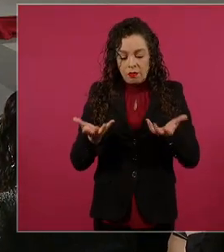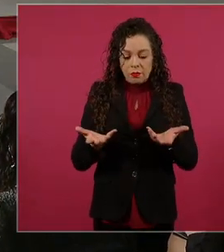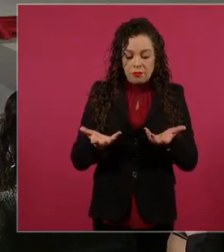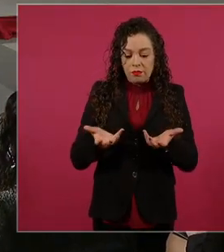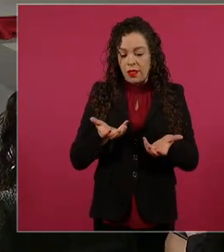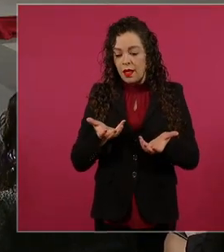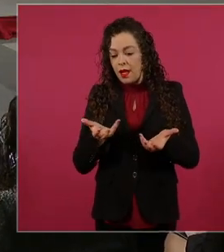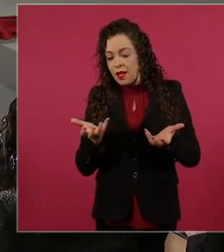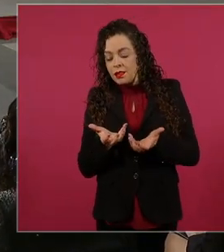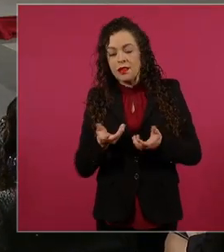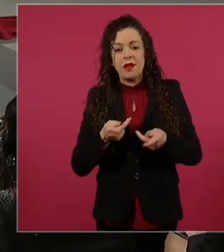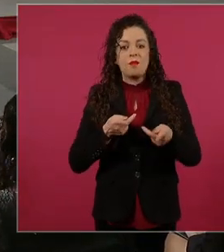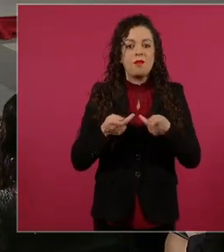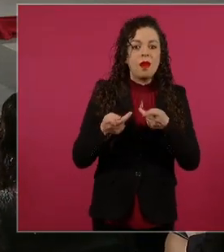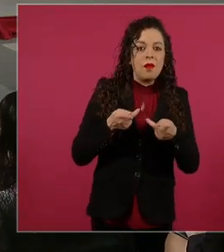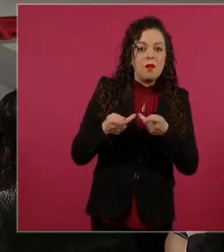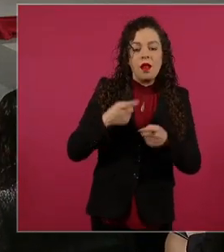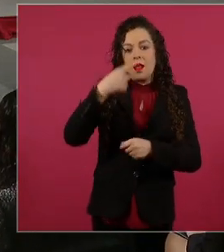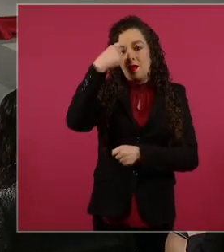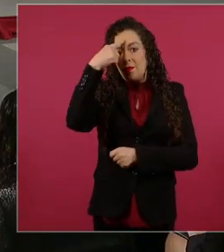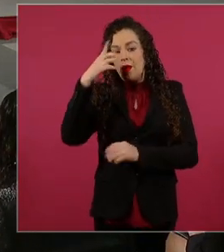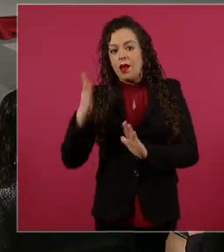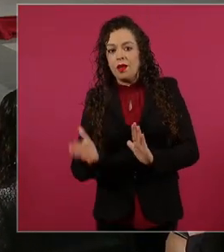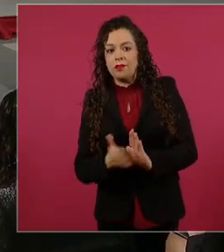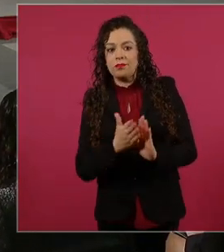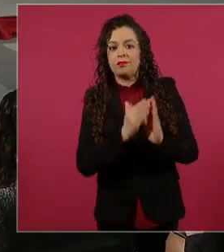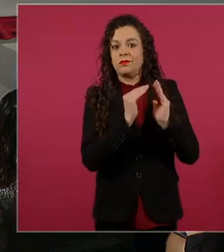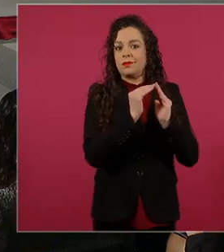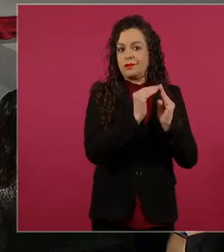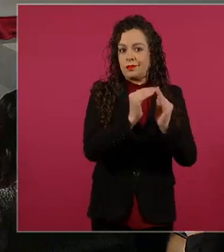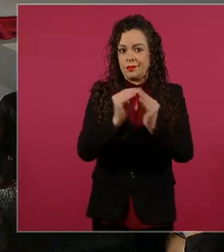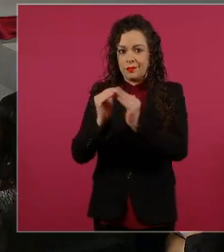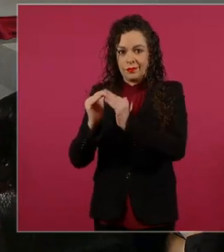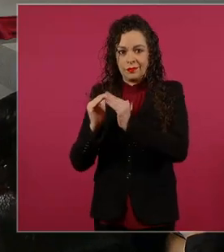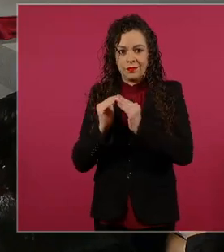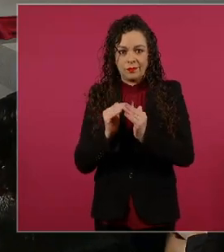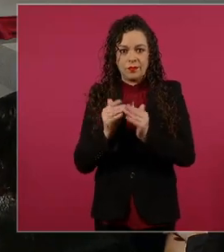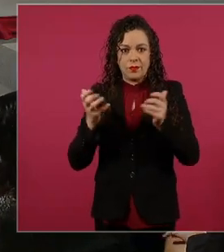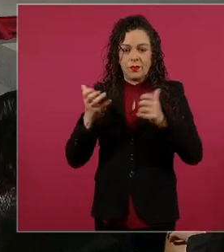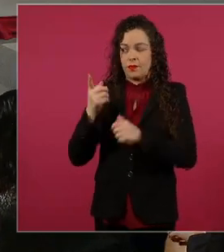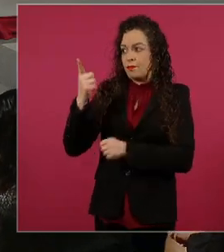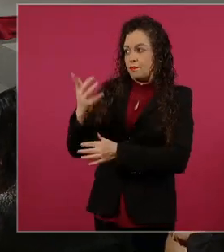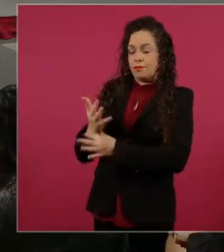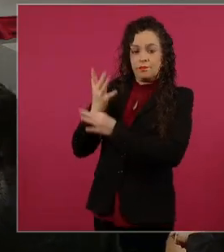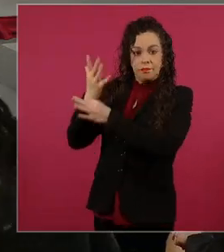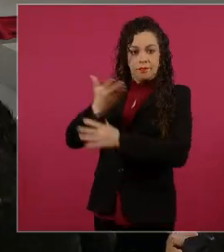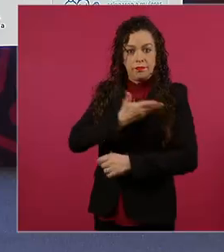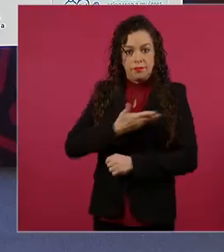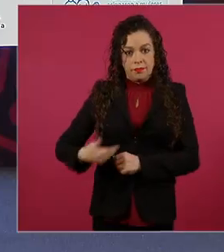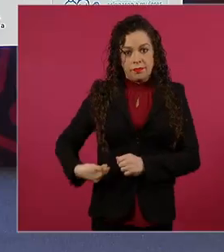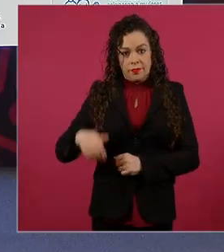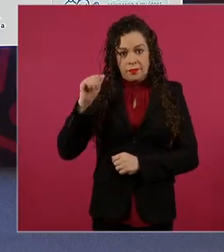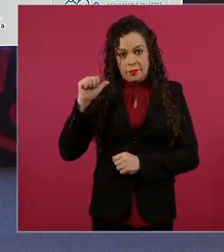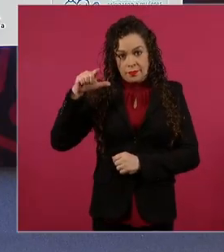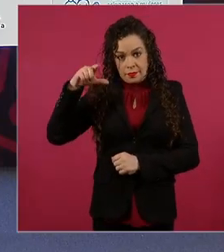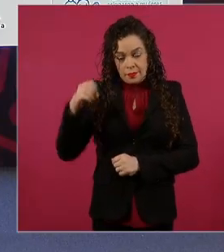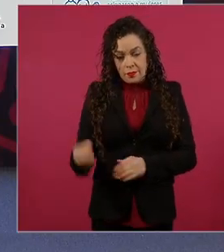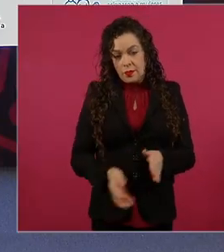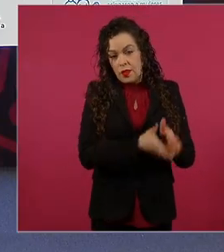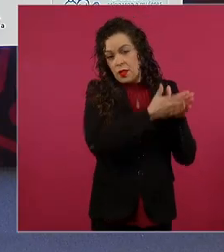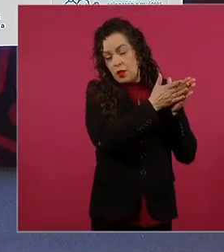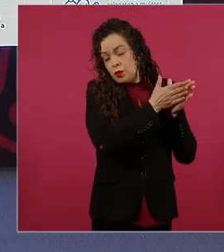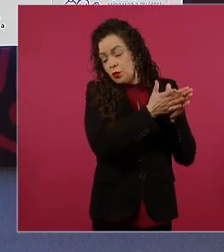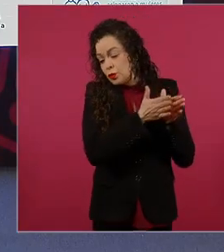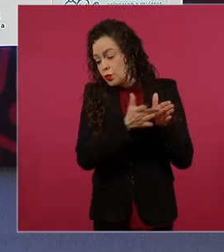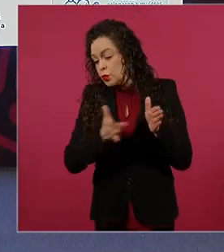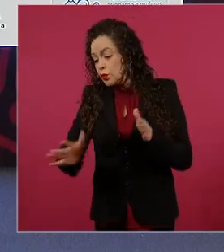por el licenciado López Obrador, estos son los alcances de prácticamente seis años de